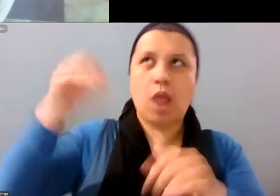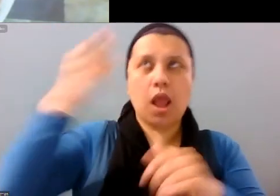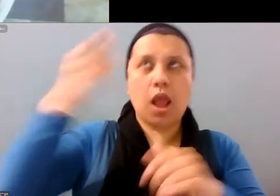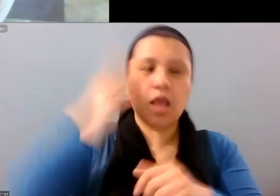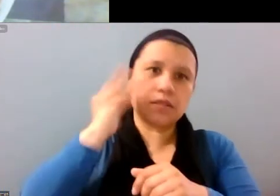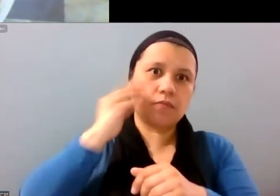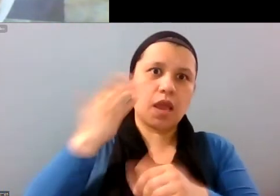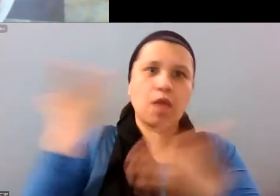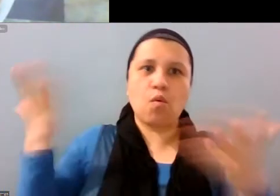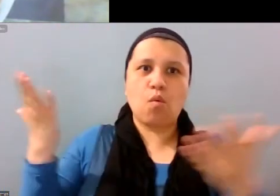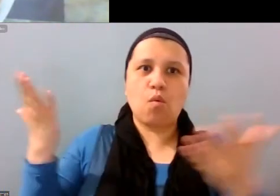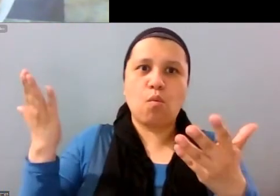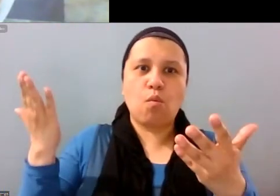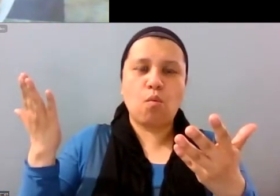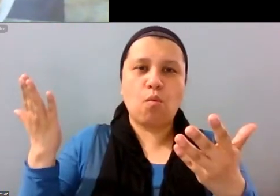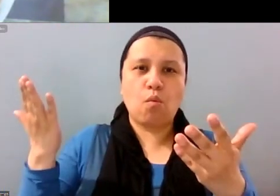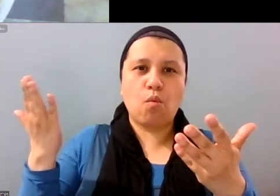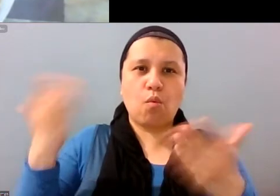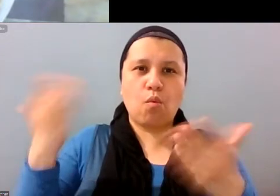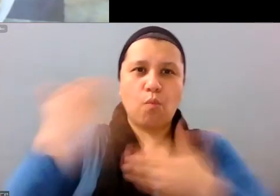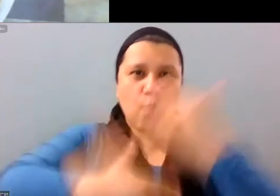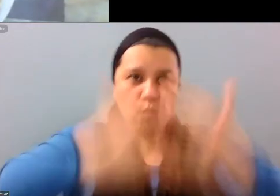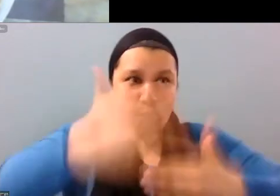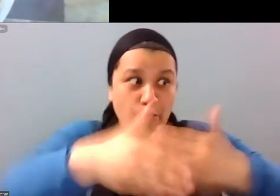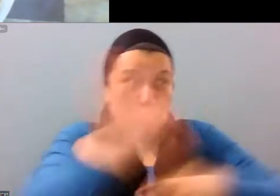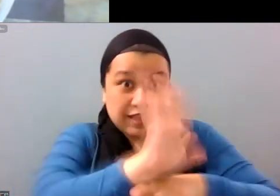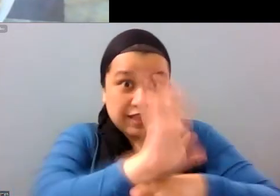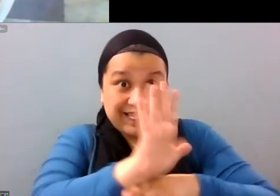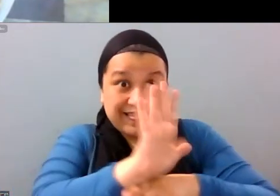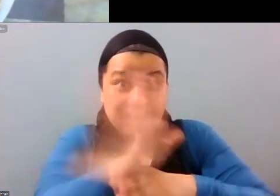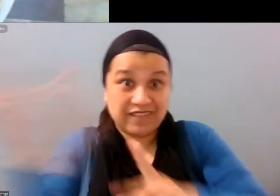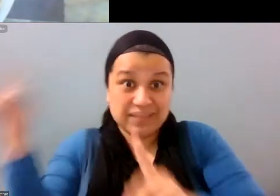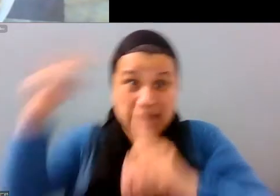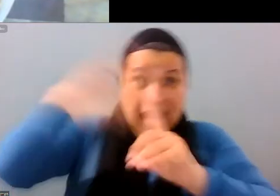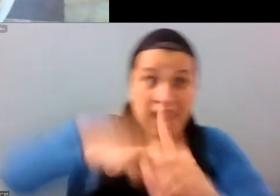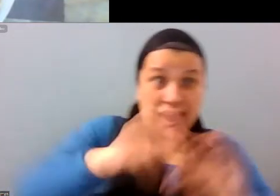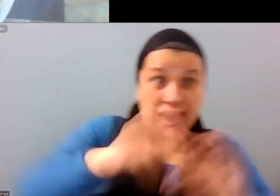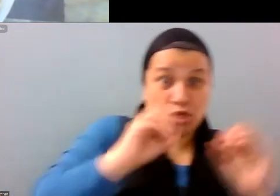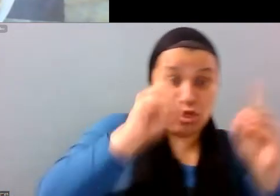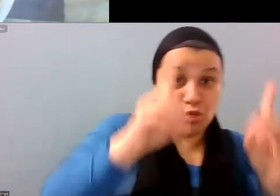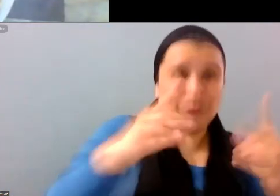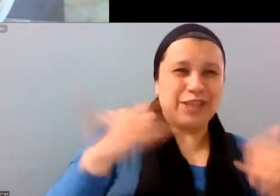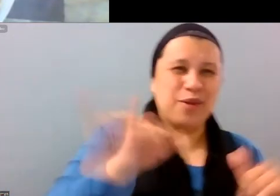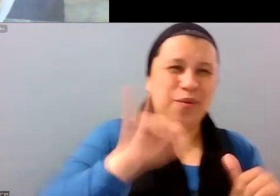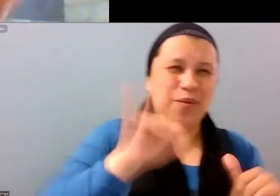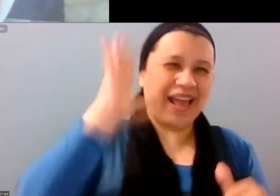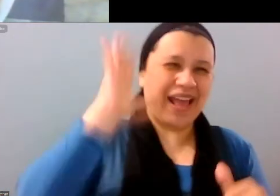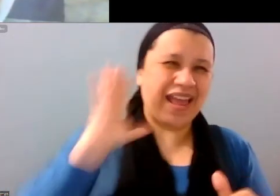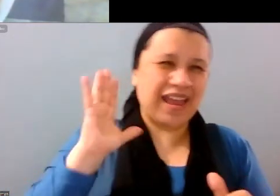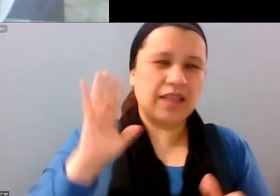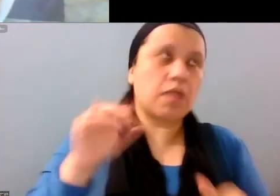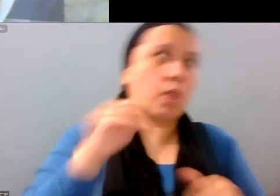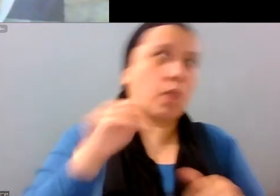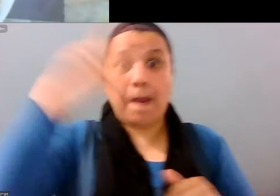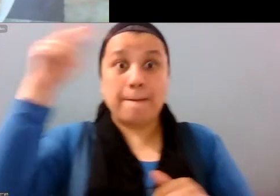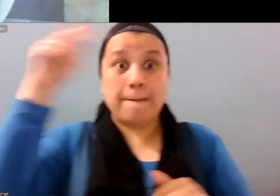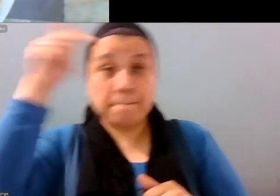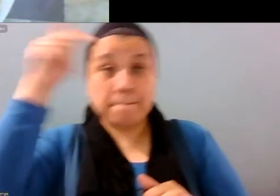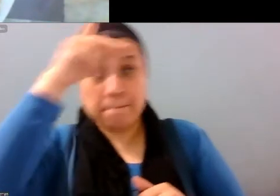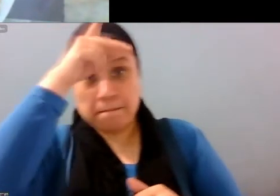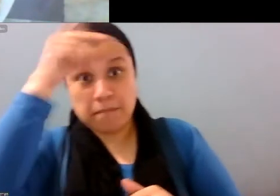proceso de televisivo de verdad educativo televisivo como el que hubiéramos querido como países como Perú o como México que si tienen una